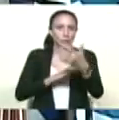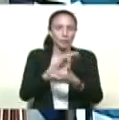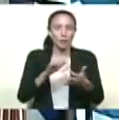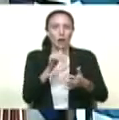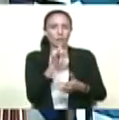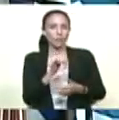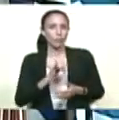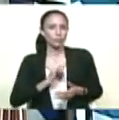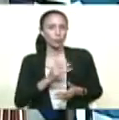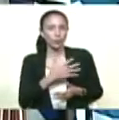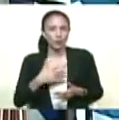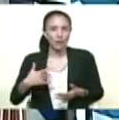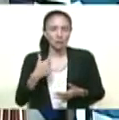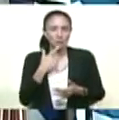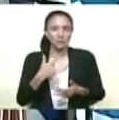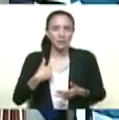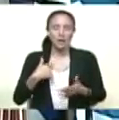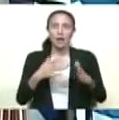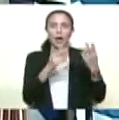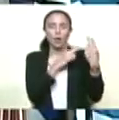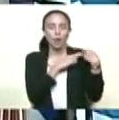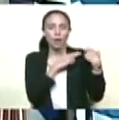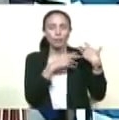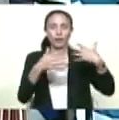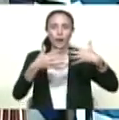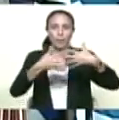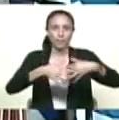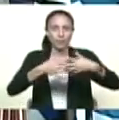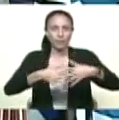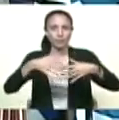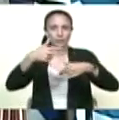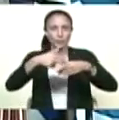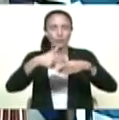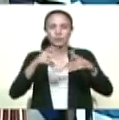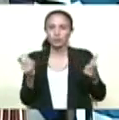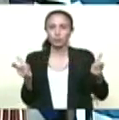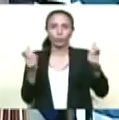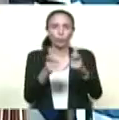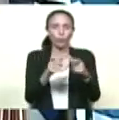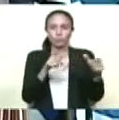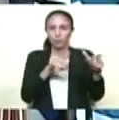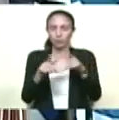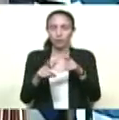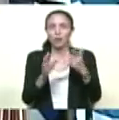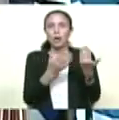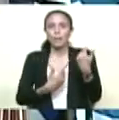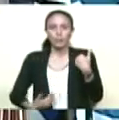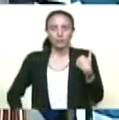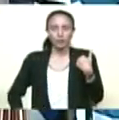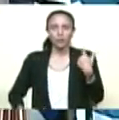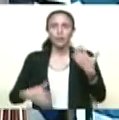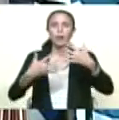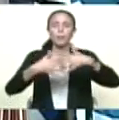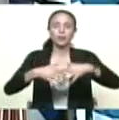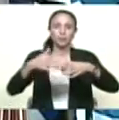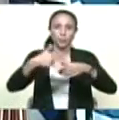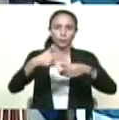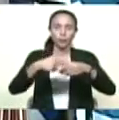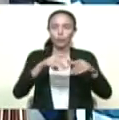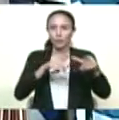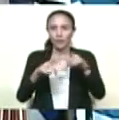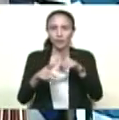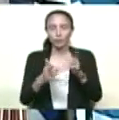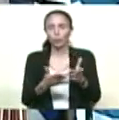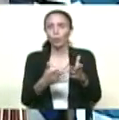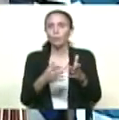a las autoridades pereza ya nos hemos reunido con actual presidente mayor general manuel que veo para